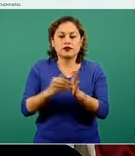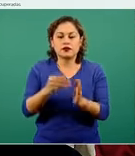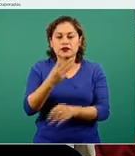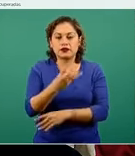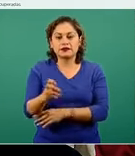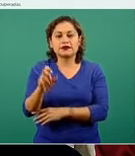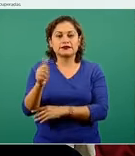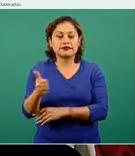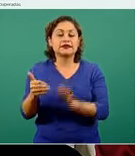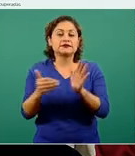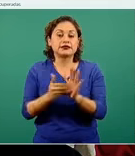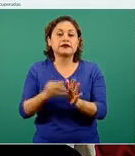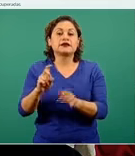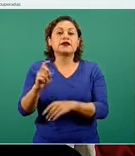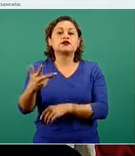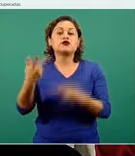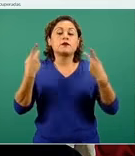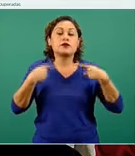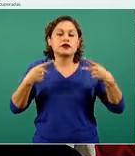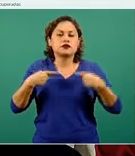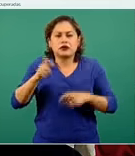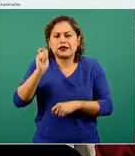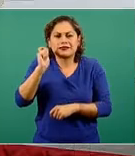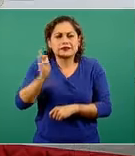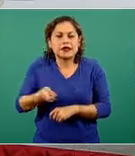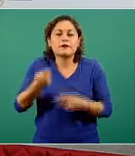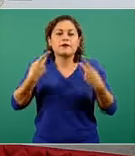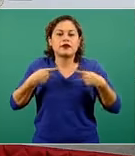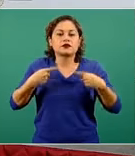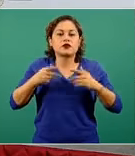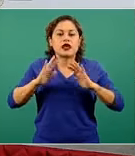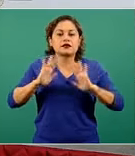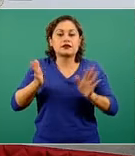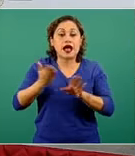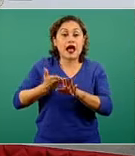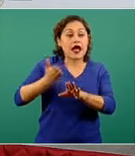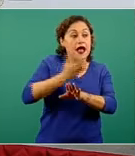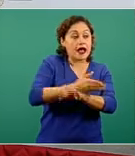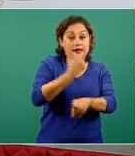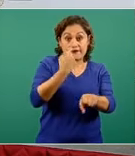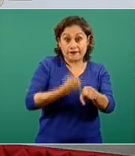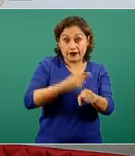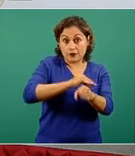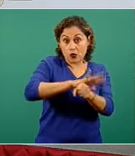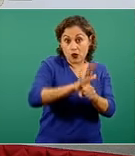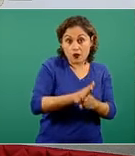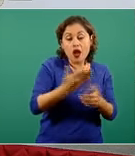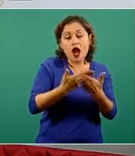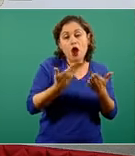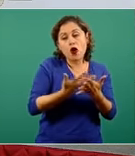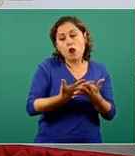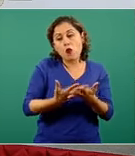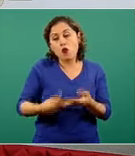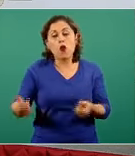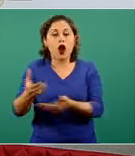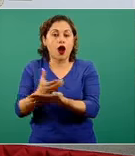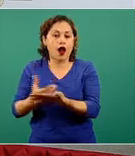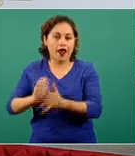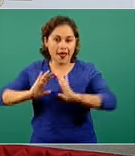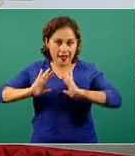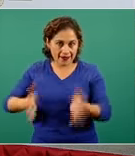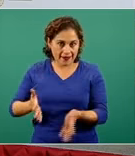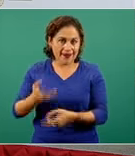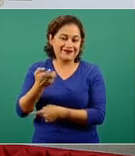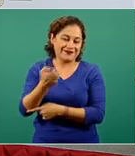1.306.138 personas que felizmente se han ya recuperado de COVID-19. Recordemos que esta enfermedad, en su